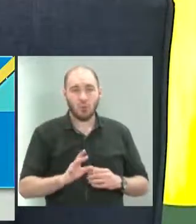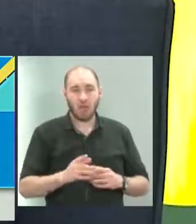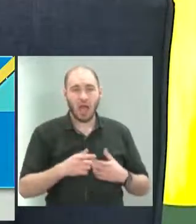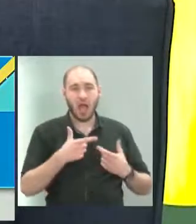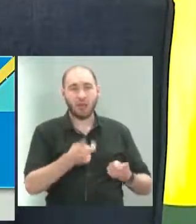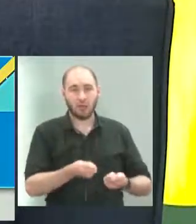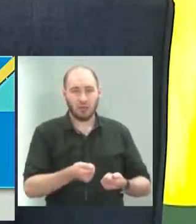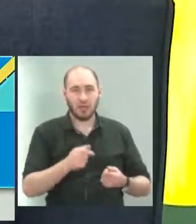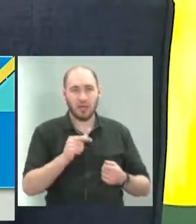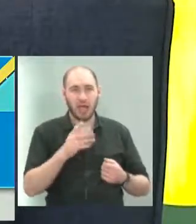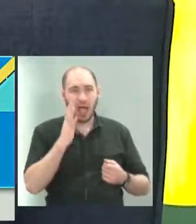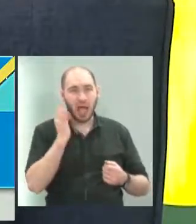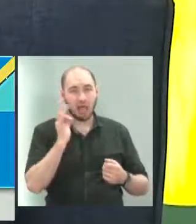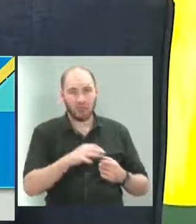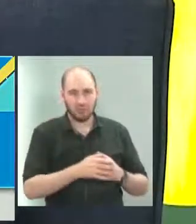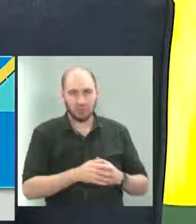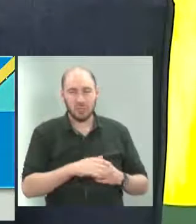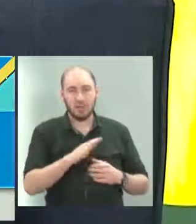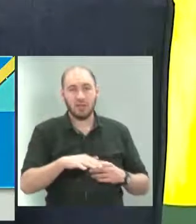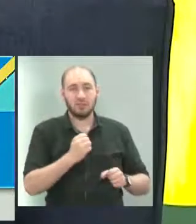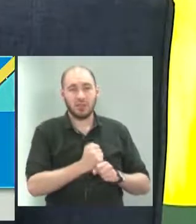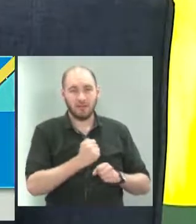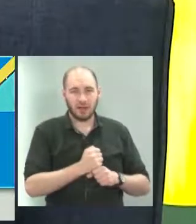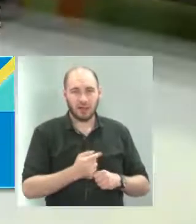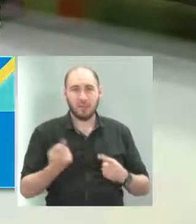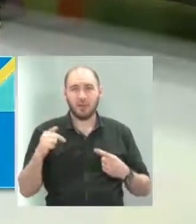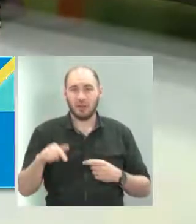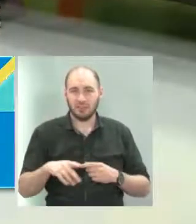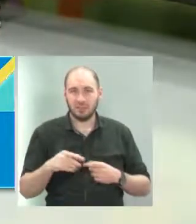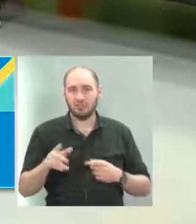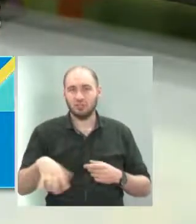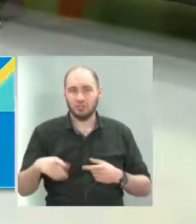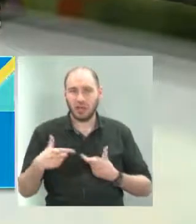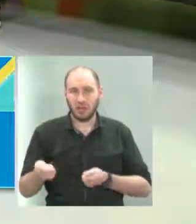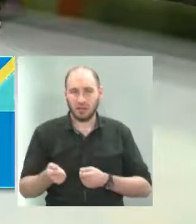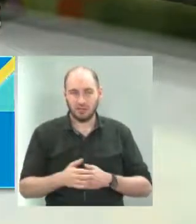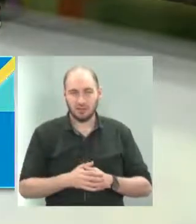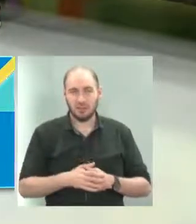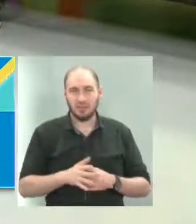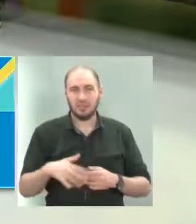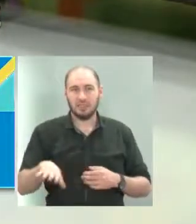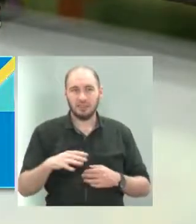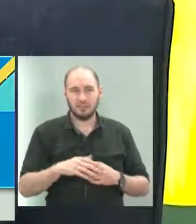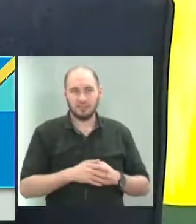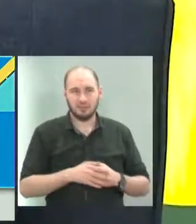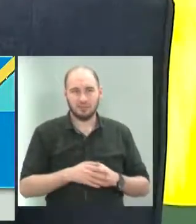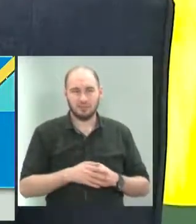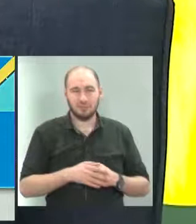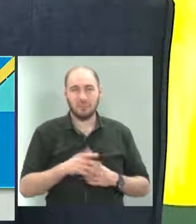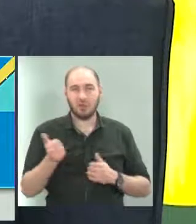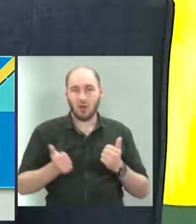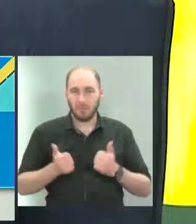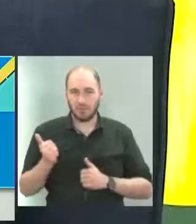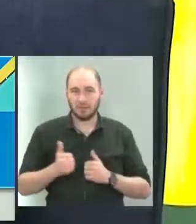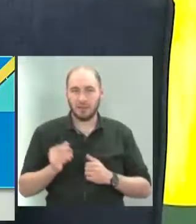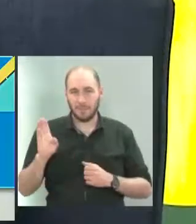ayuda para que parte de eso sostenga. Eran chicos que laburaban. Bueno, pero, también, pero eso tiene un fin social. Real Mendoza. Real Mendoza, está bien. Real Mendoza. Sí, sí.